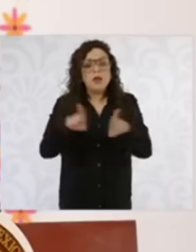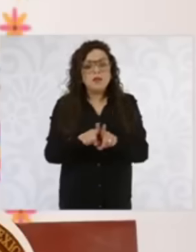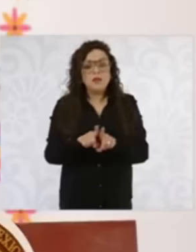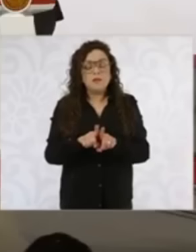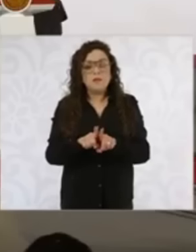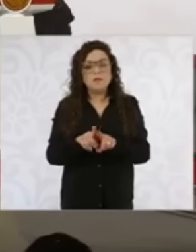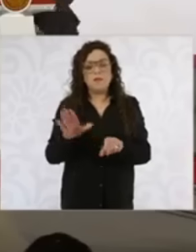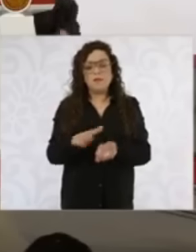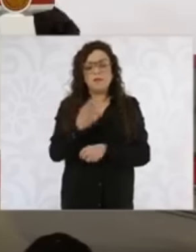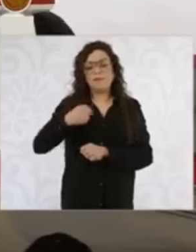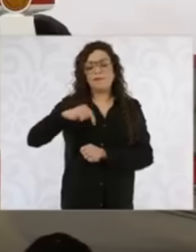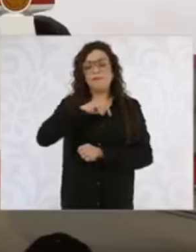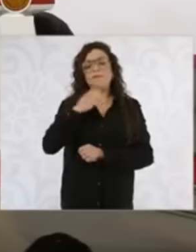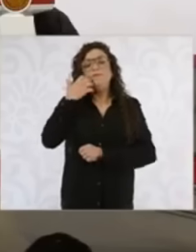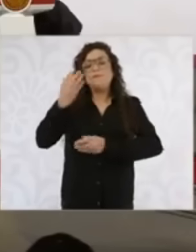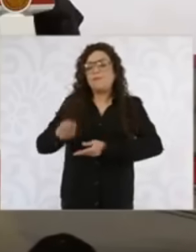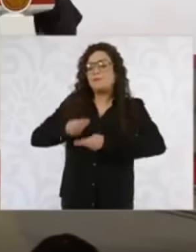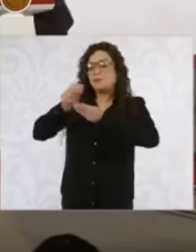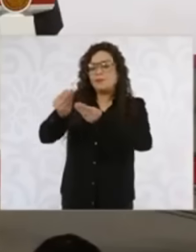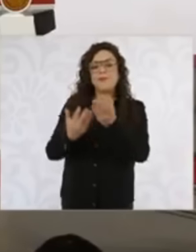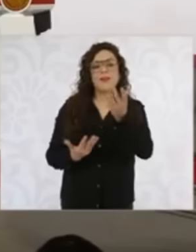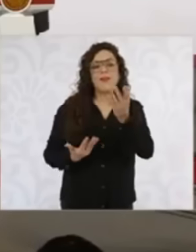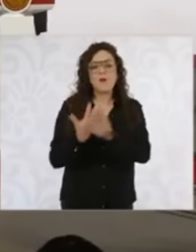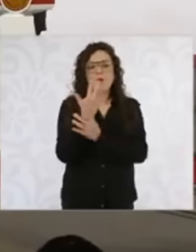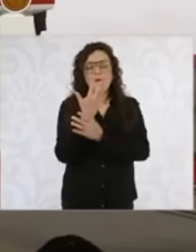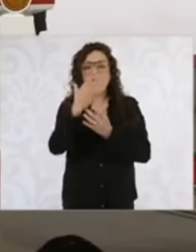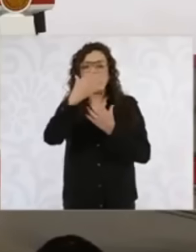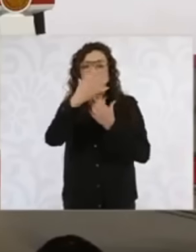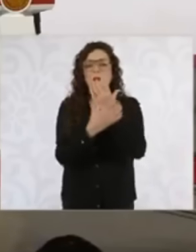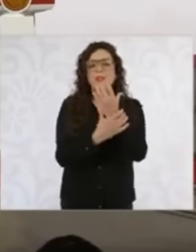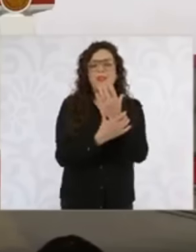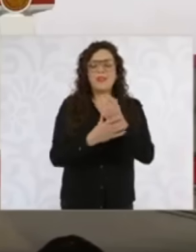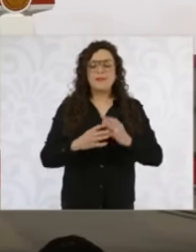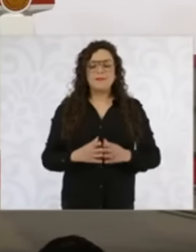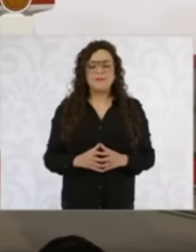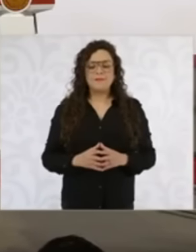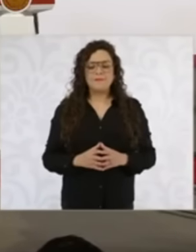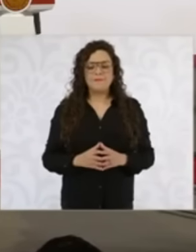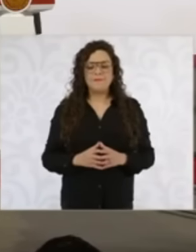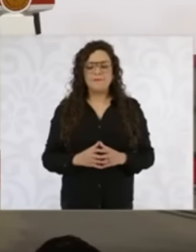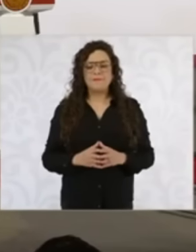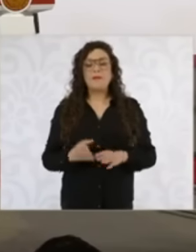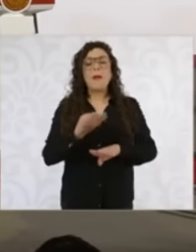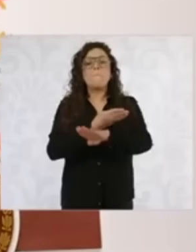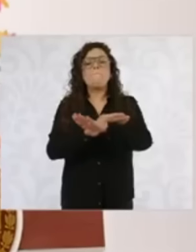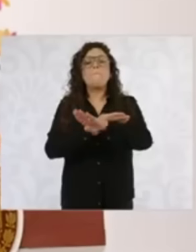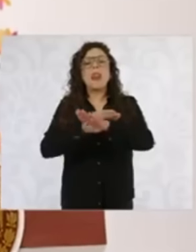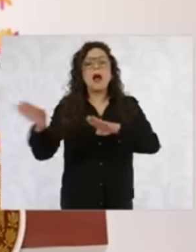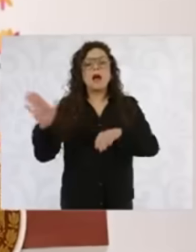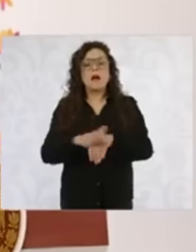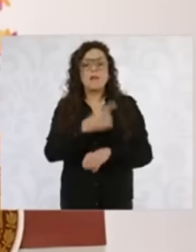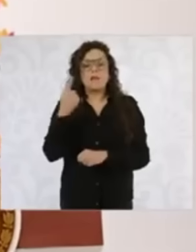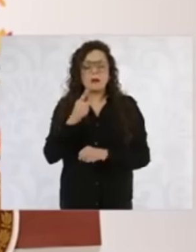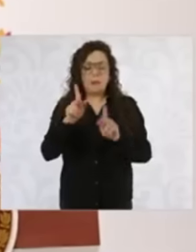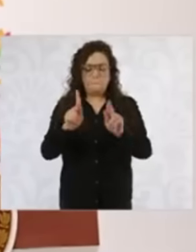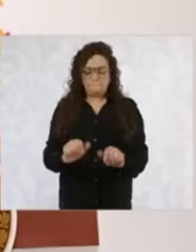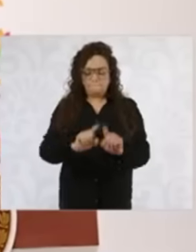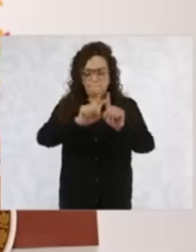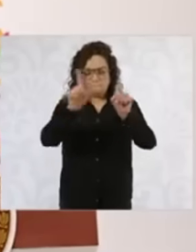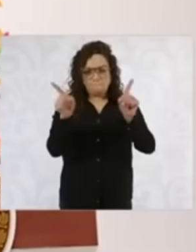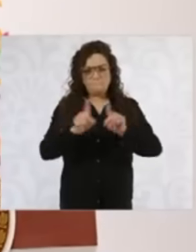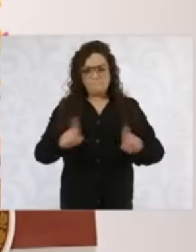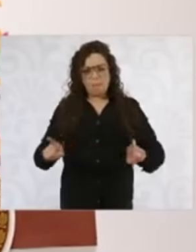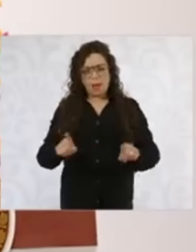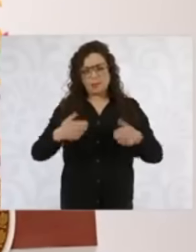ahí. Por eso es fundamental que busquemos fuentes confiables y nos mantengamos actualizados. No nos dejemos llevar por rumores o noticias